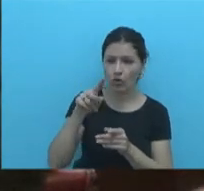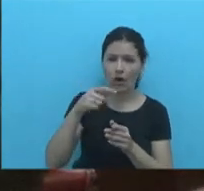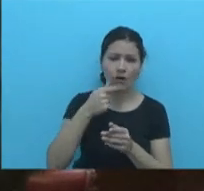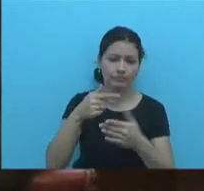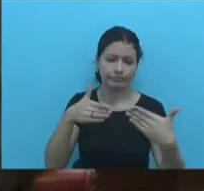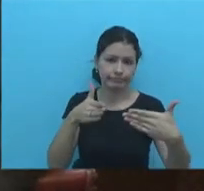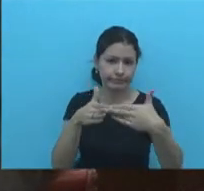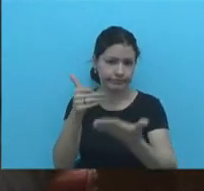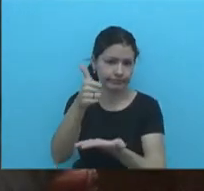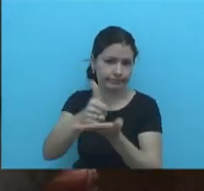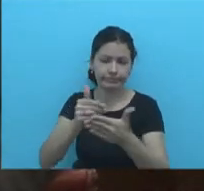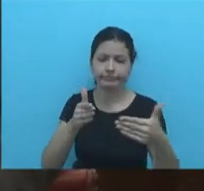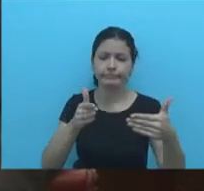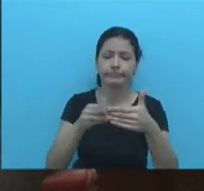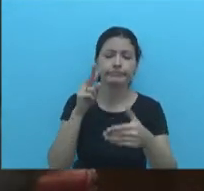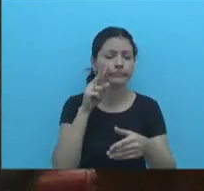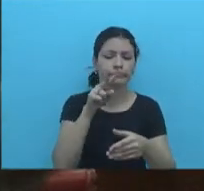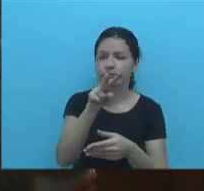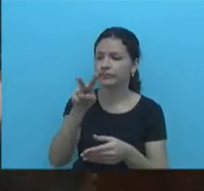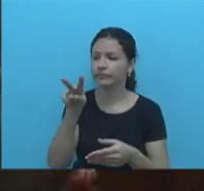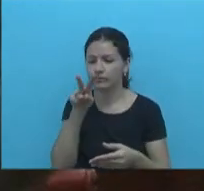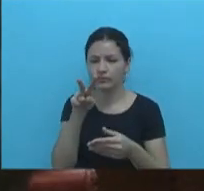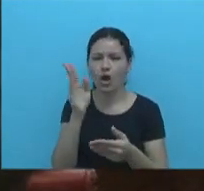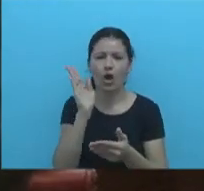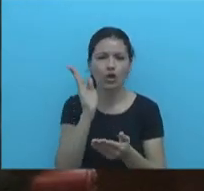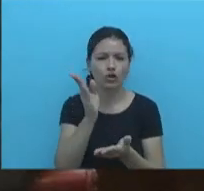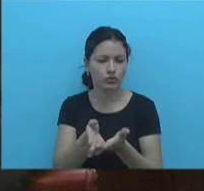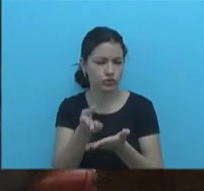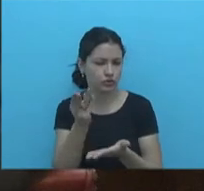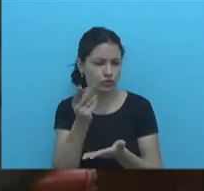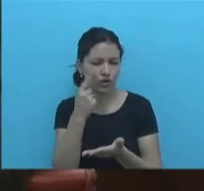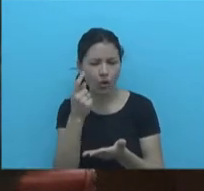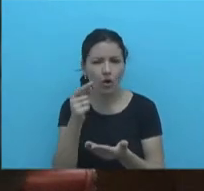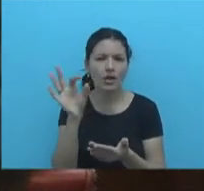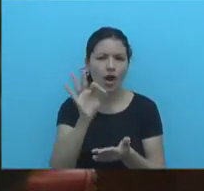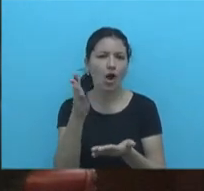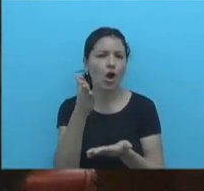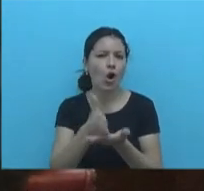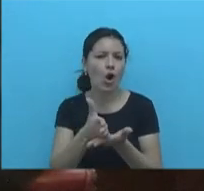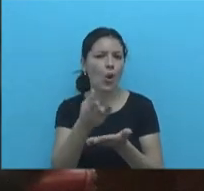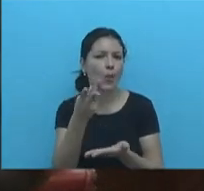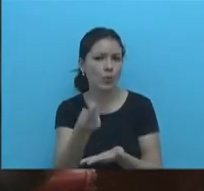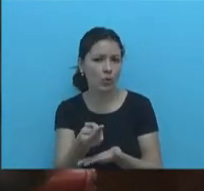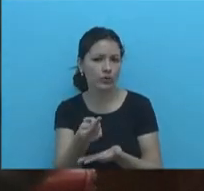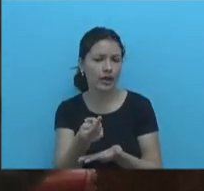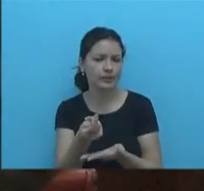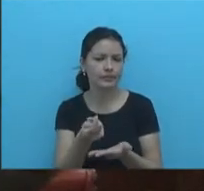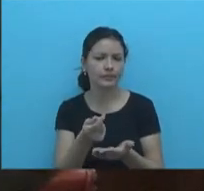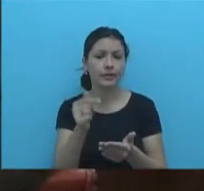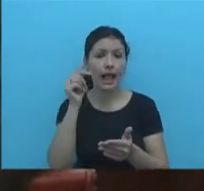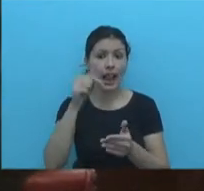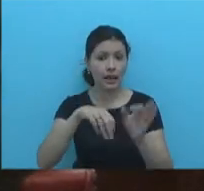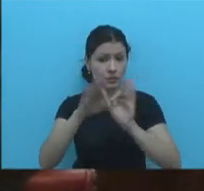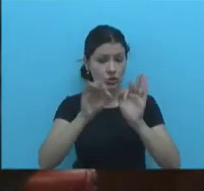en algunos lugares de la calle para verificar y aplicar una multa en caso de que sea necesario. En el proyecto de